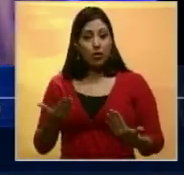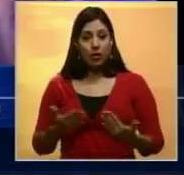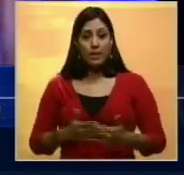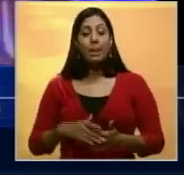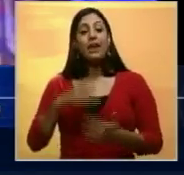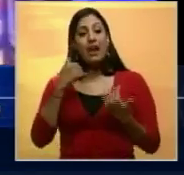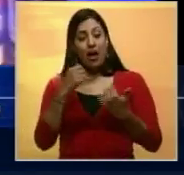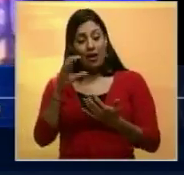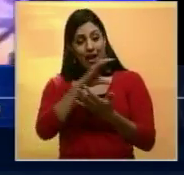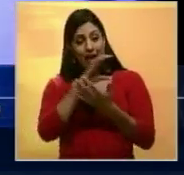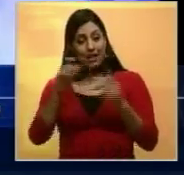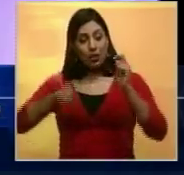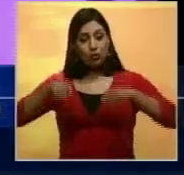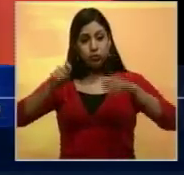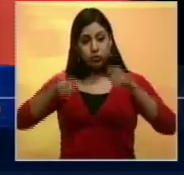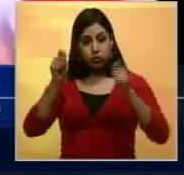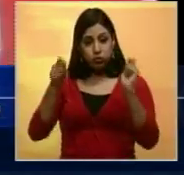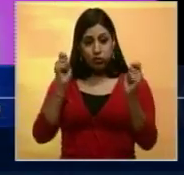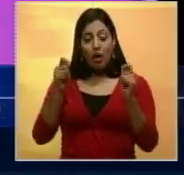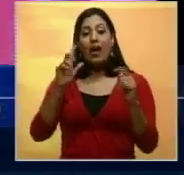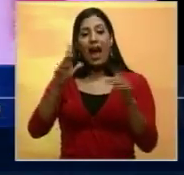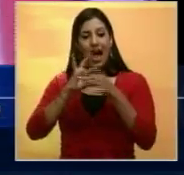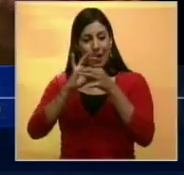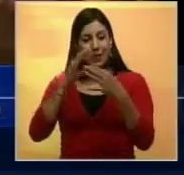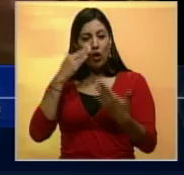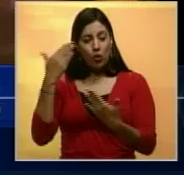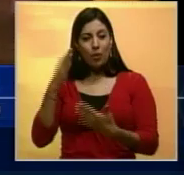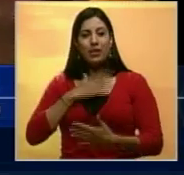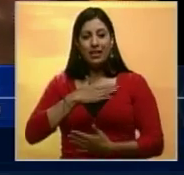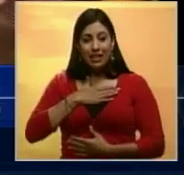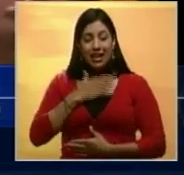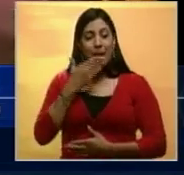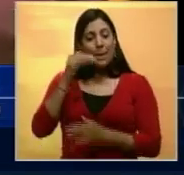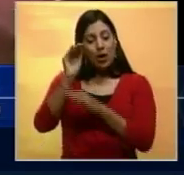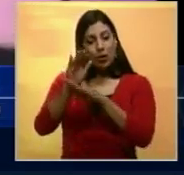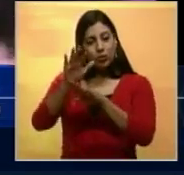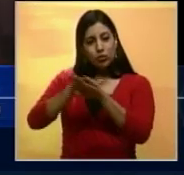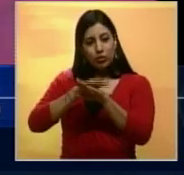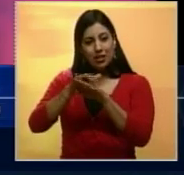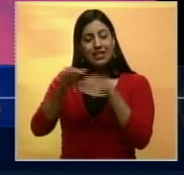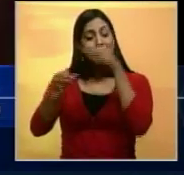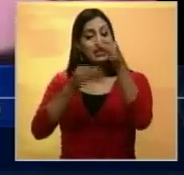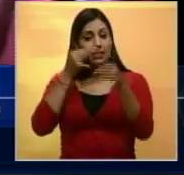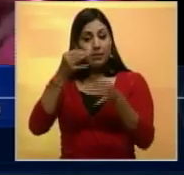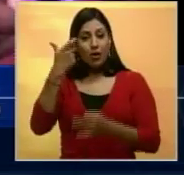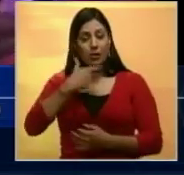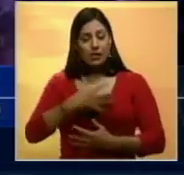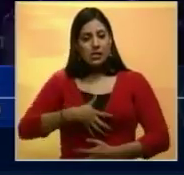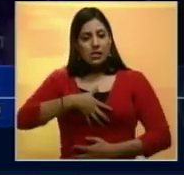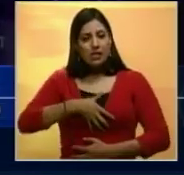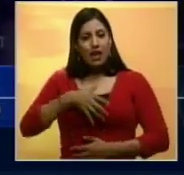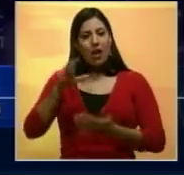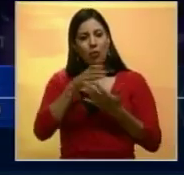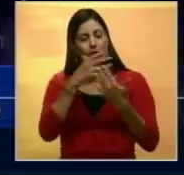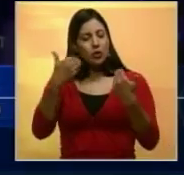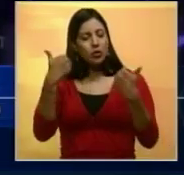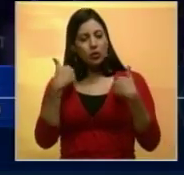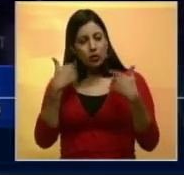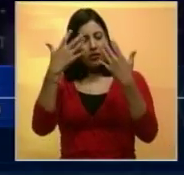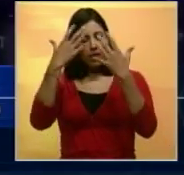La cantante y baterista Sheila E., amiga de Prince, quien fue su mentor, explicó que la acumulación de conciertos